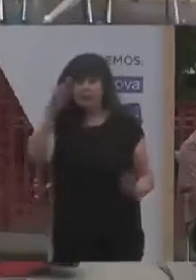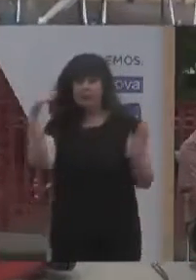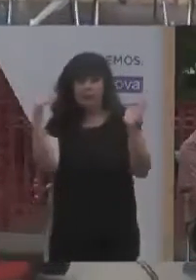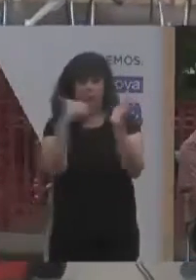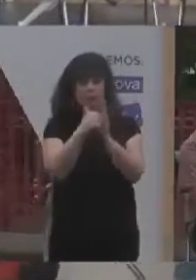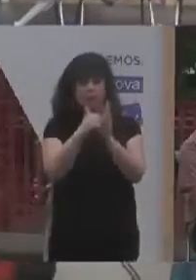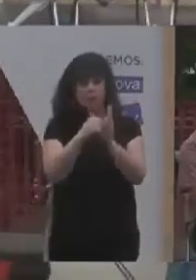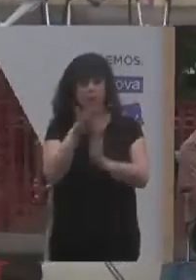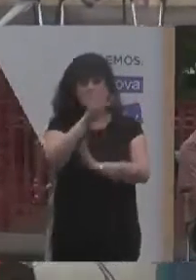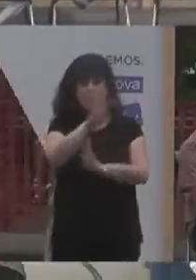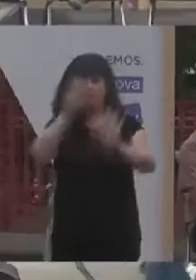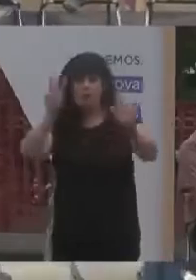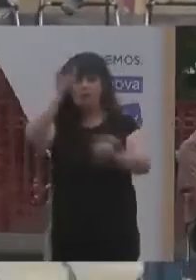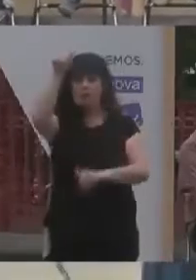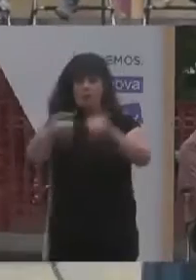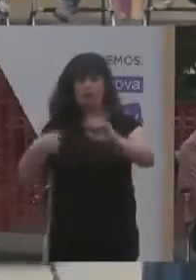34.048 votos.